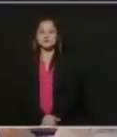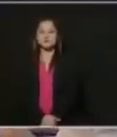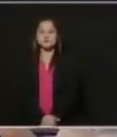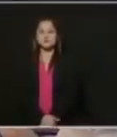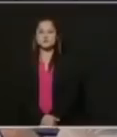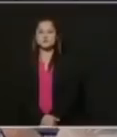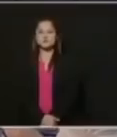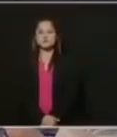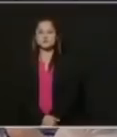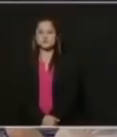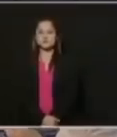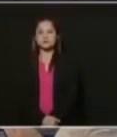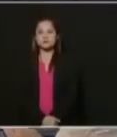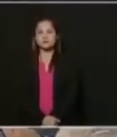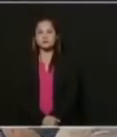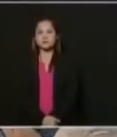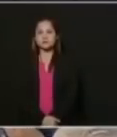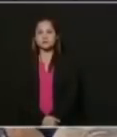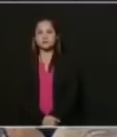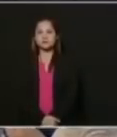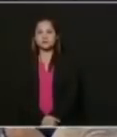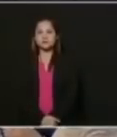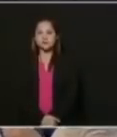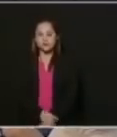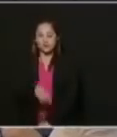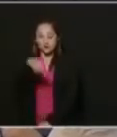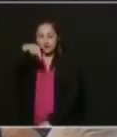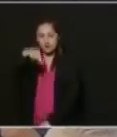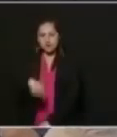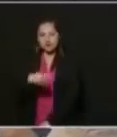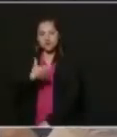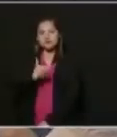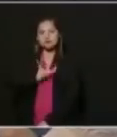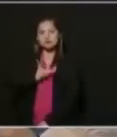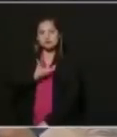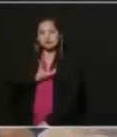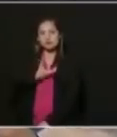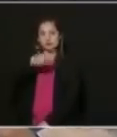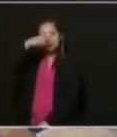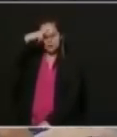aquí en el Zócalo de la Ciudad de México,